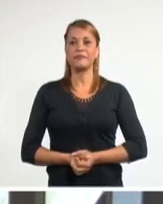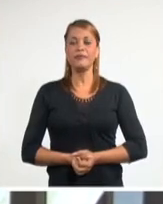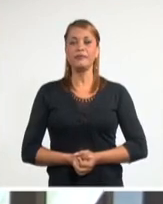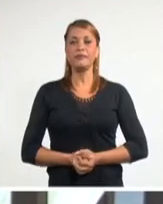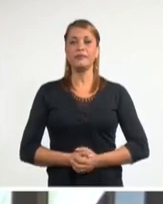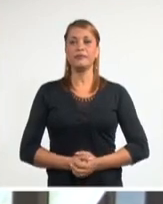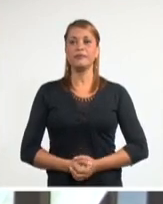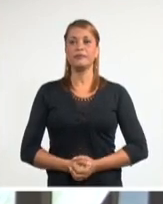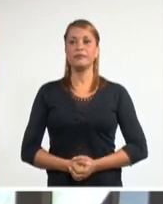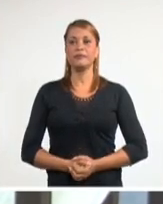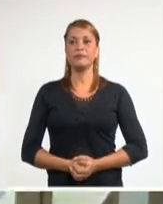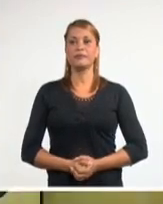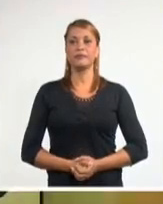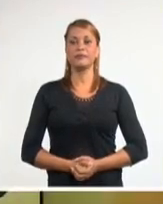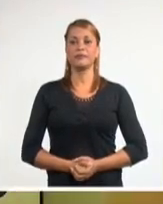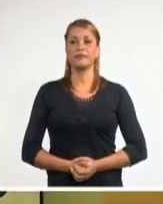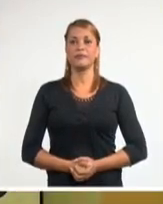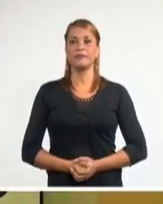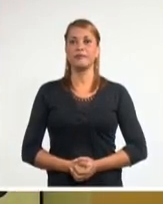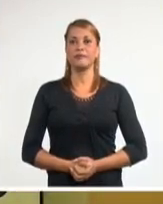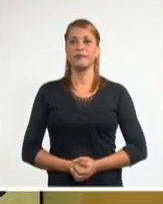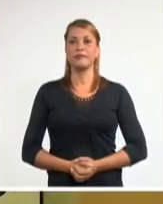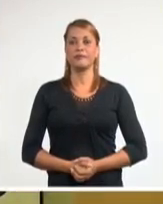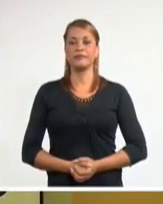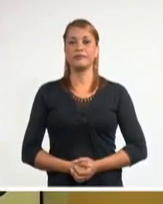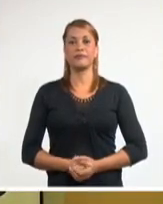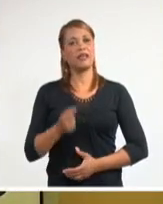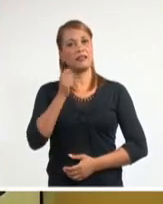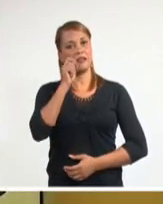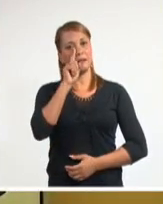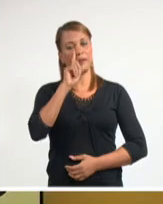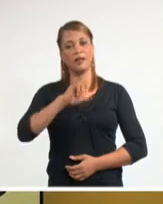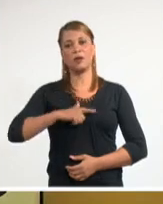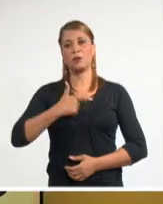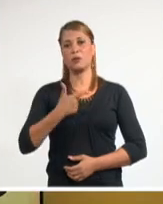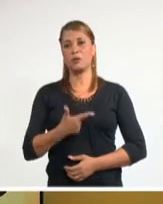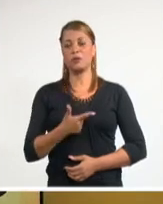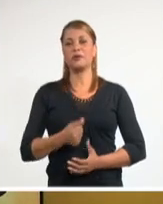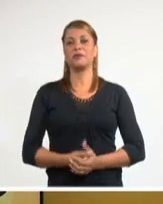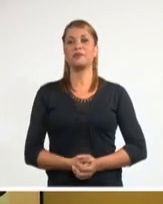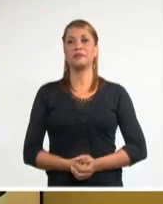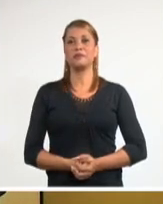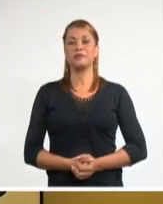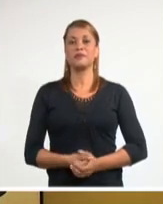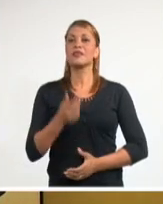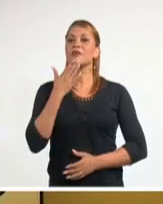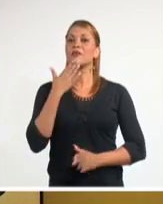de la Televisión Cubana. Y así despedimos por hoy nuestro tiempo de Noticias Culturales. Tengan muy buenas tardes.